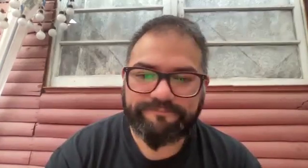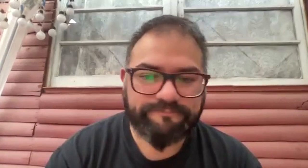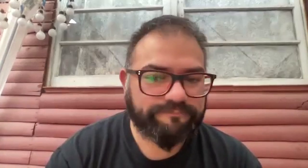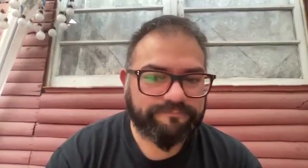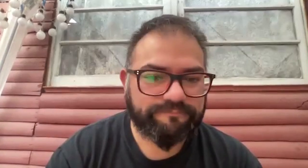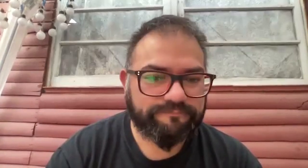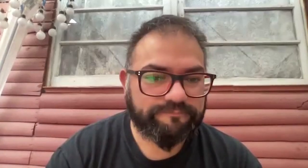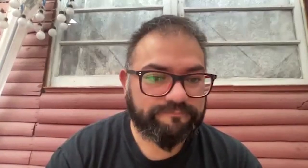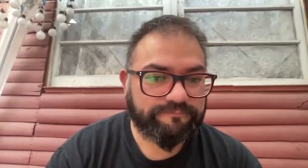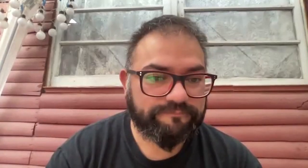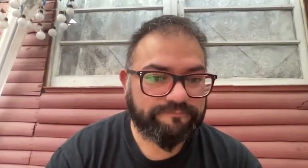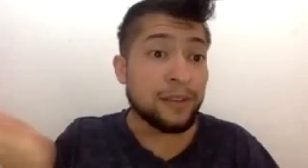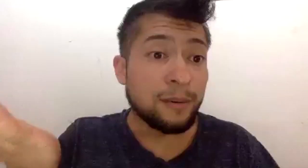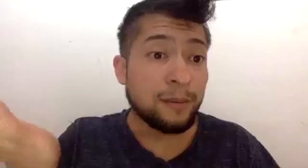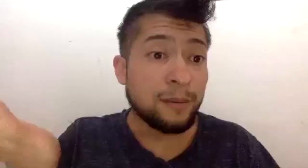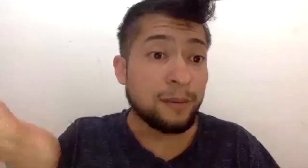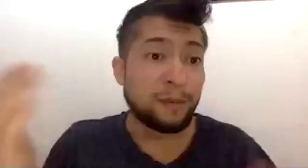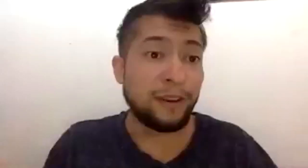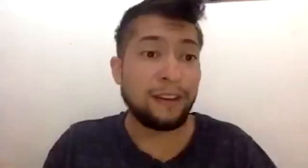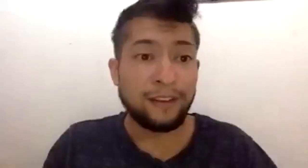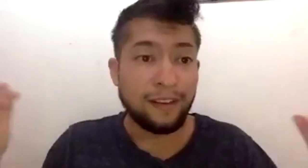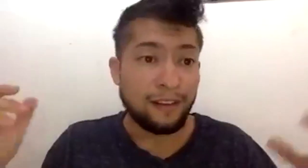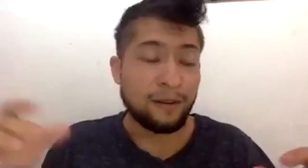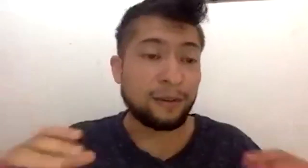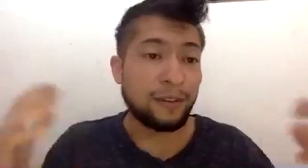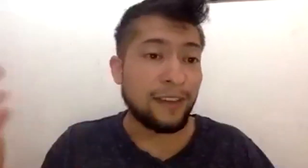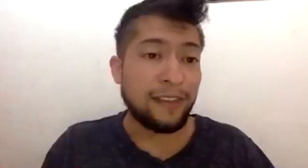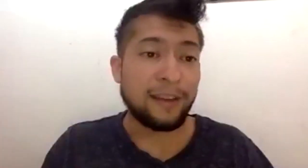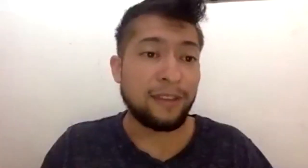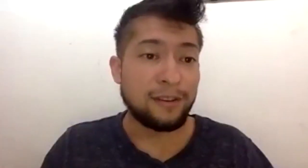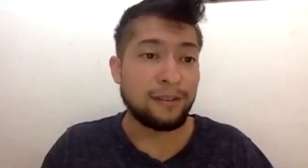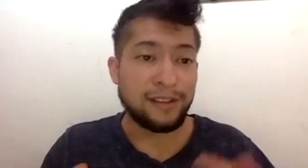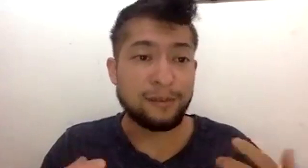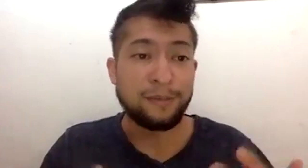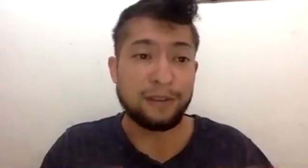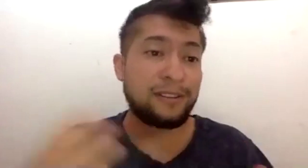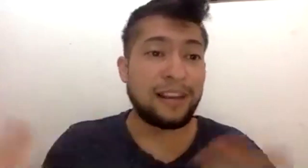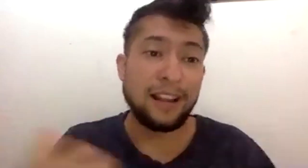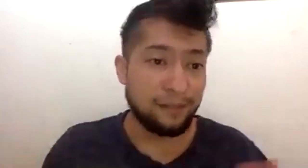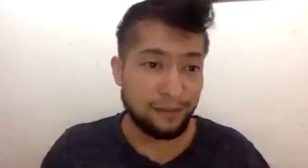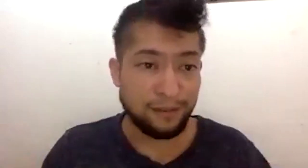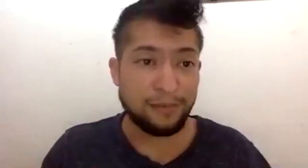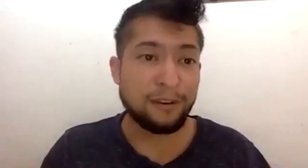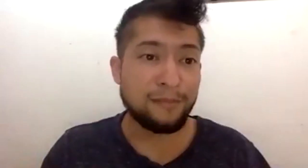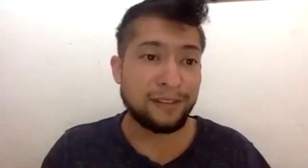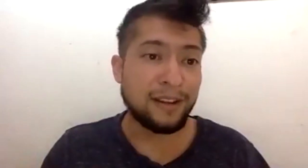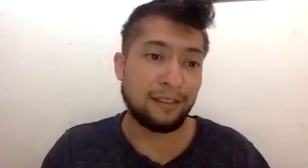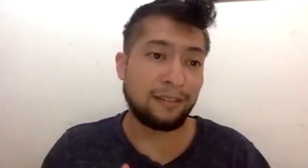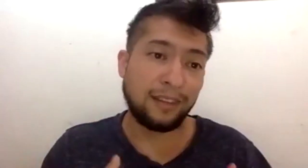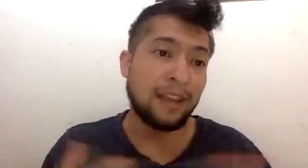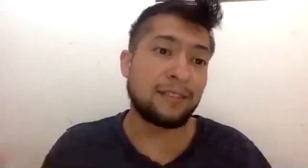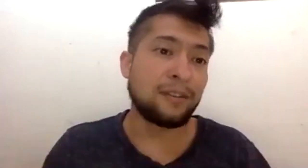nada. Pero eso, po, un popurrí. Tomamos todas estas ideas que hemos dicho, hacemos un programa misceláneo donde podamos